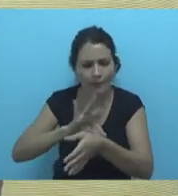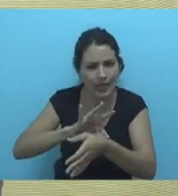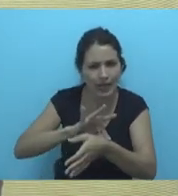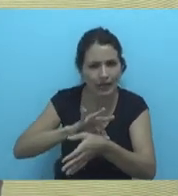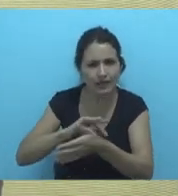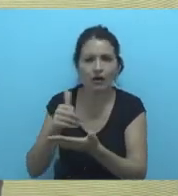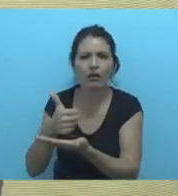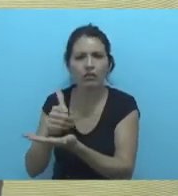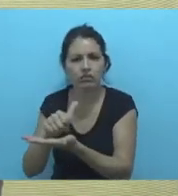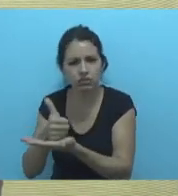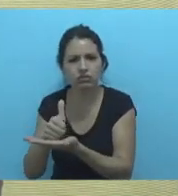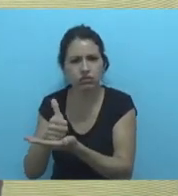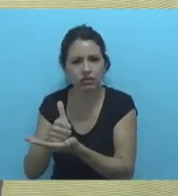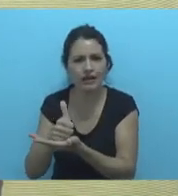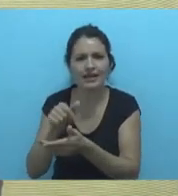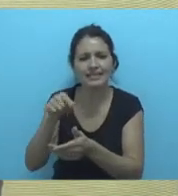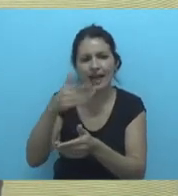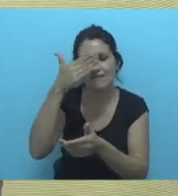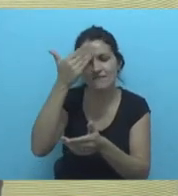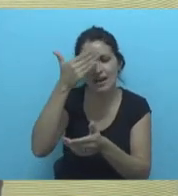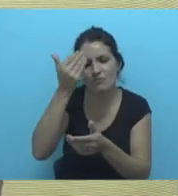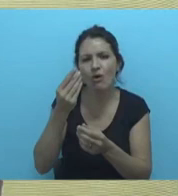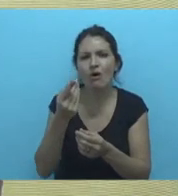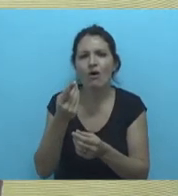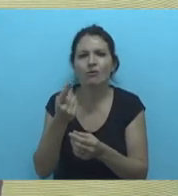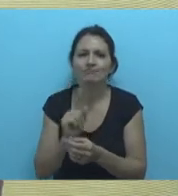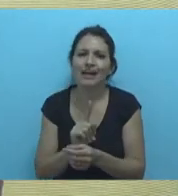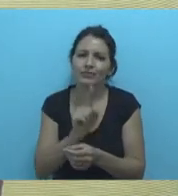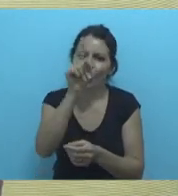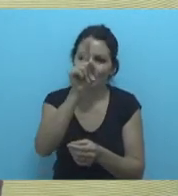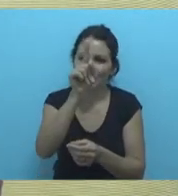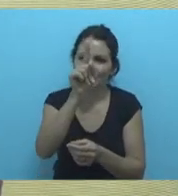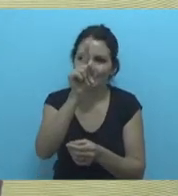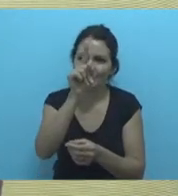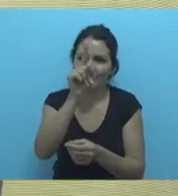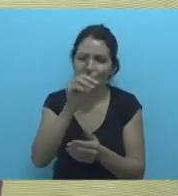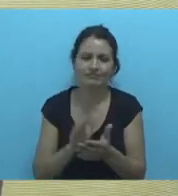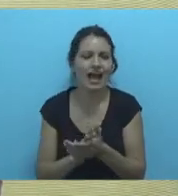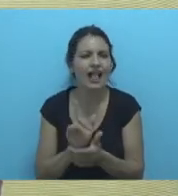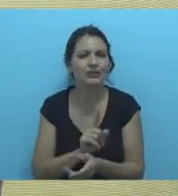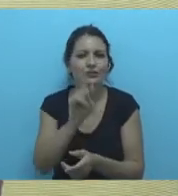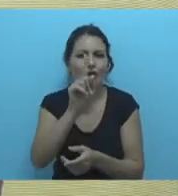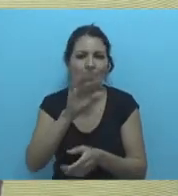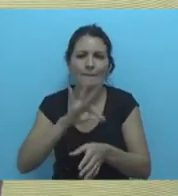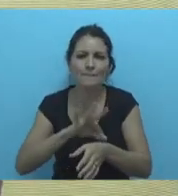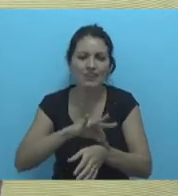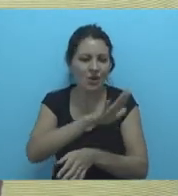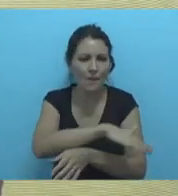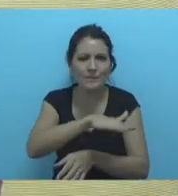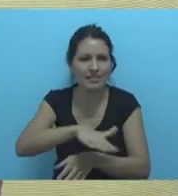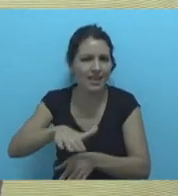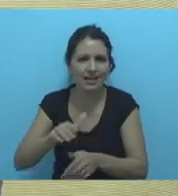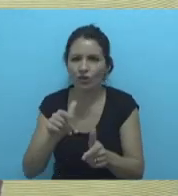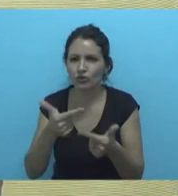mala suerte de enfermarse en un norte santafesino, un norte donde no tenemos pediatras, no solo en el ámbito público,